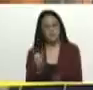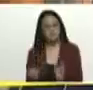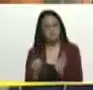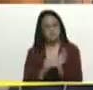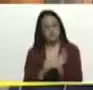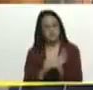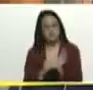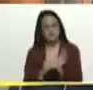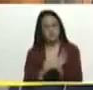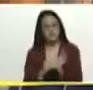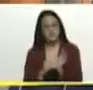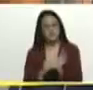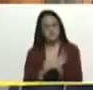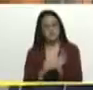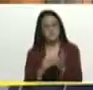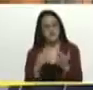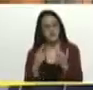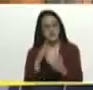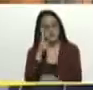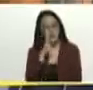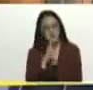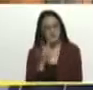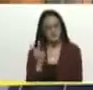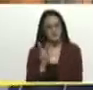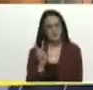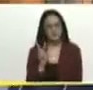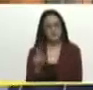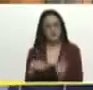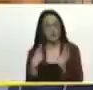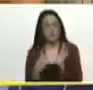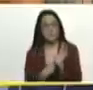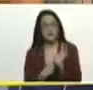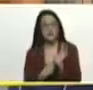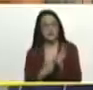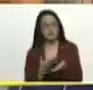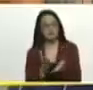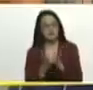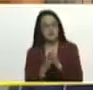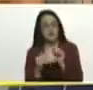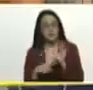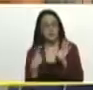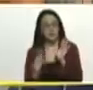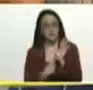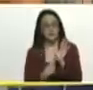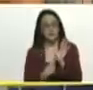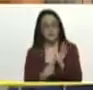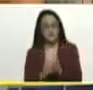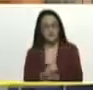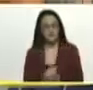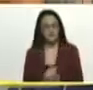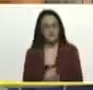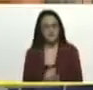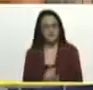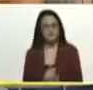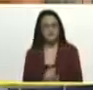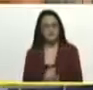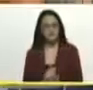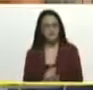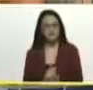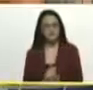la relación Brasil-Venezuela es pleno, lo estamos viviendo plenamente. Conocemos